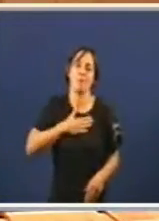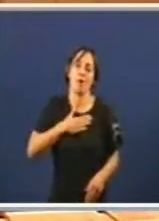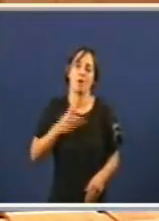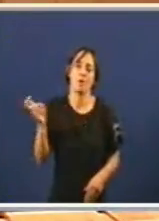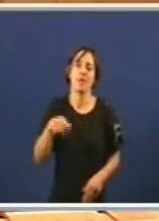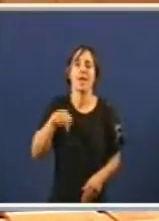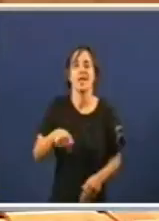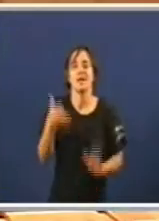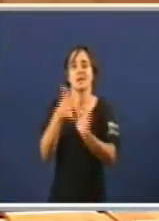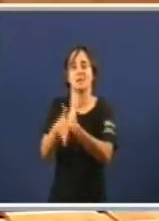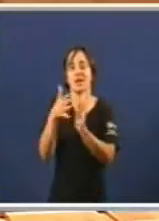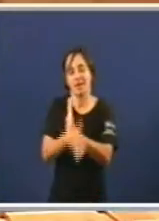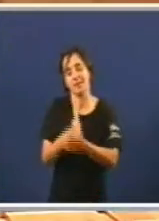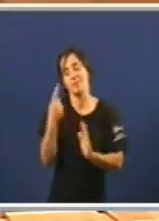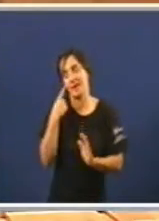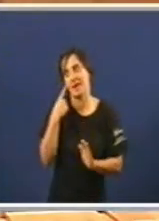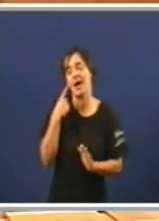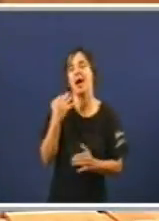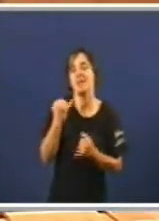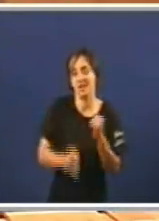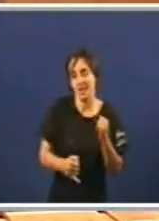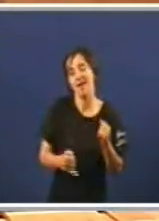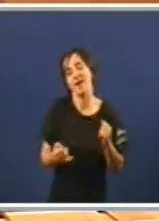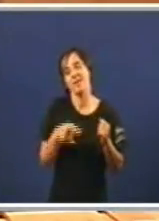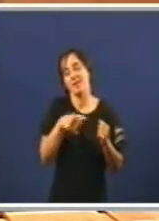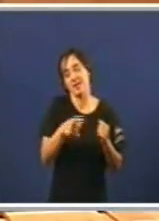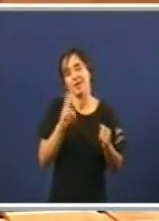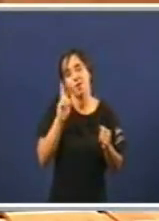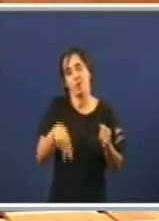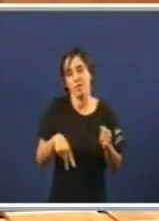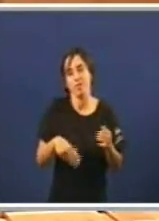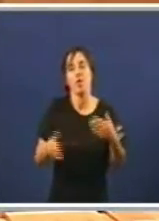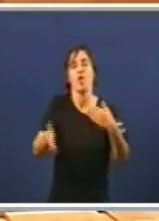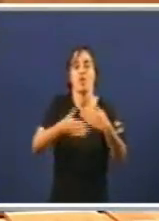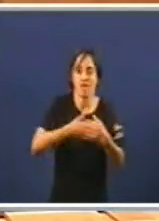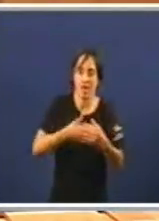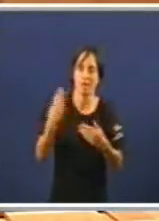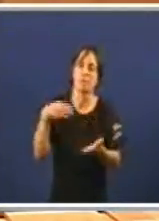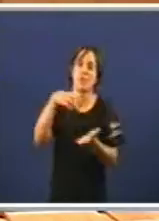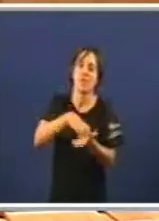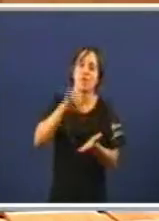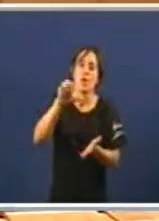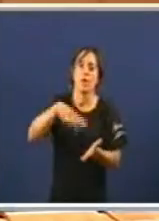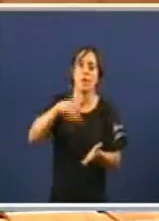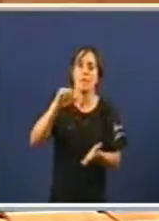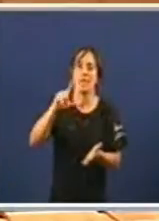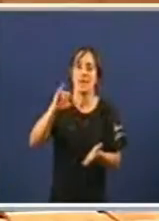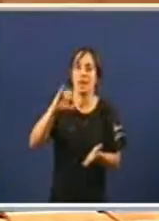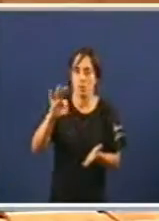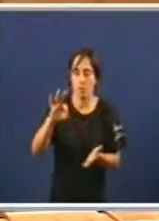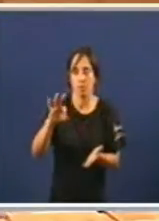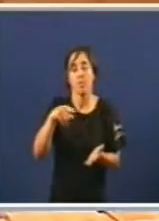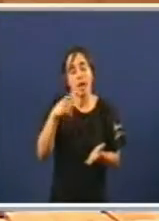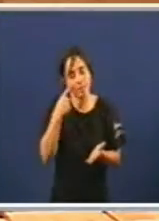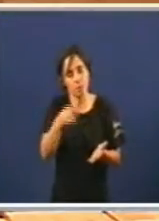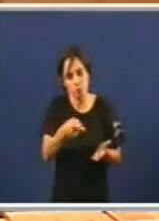ao final, si pasou polo aro e dixo que pecha o Emilio Navascués. Agora si, primeiro, si colle vostede, pode